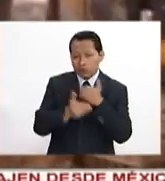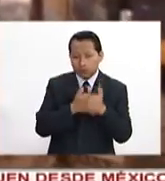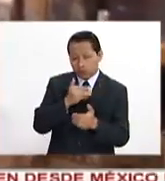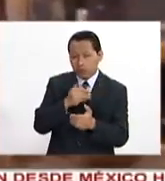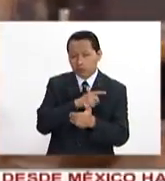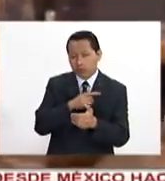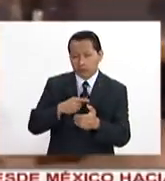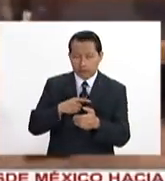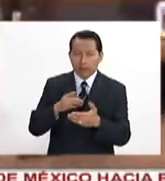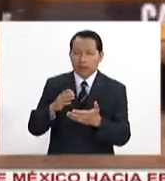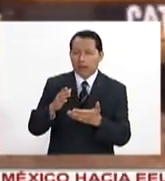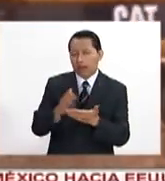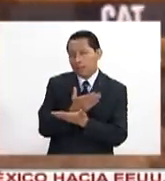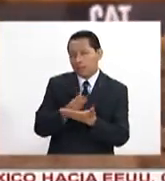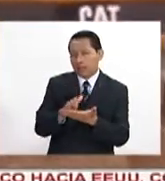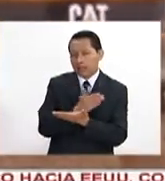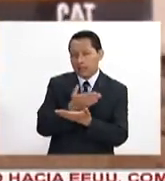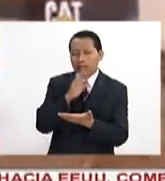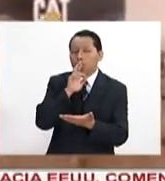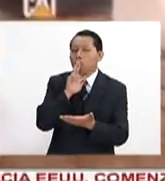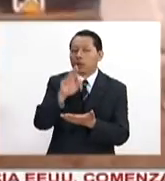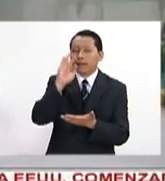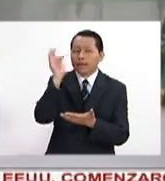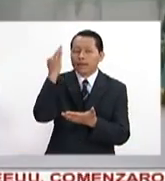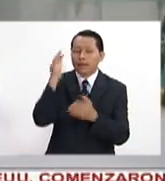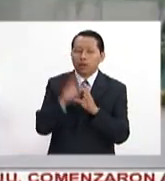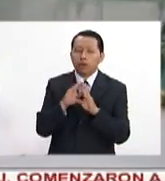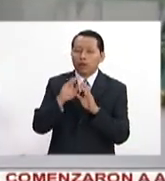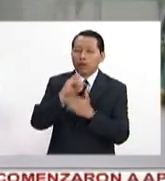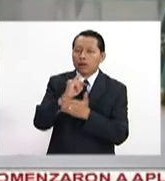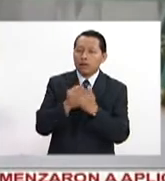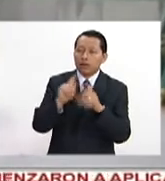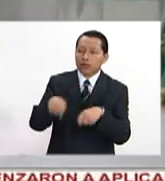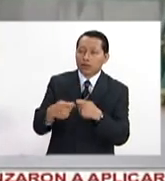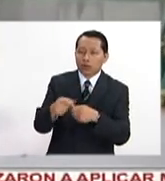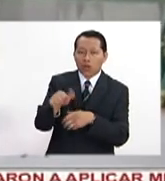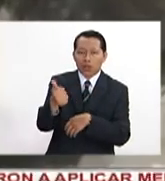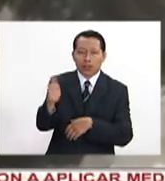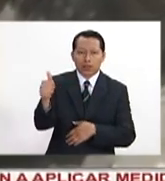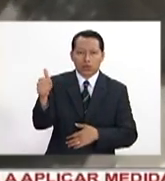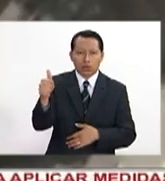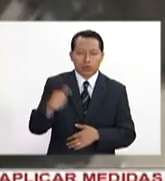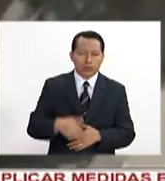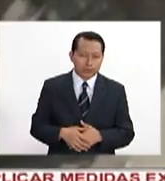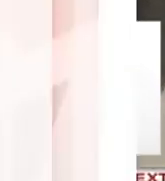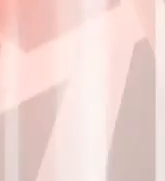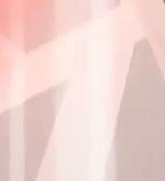será independiente del reporte federal sobre este caso, que será entregado el 11 de agosto.